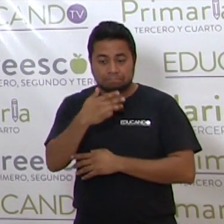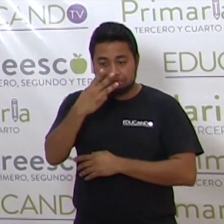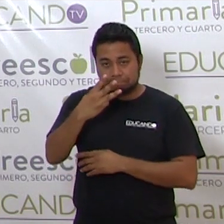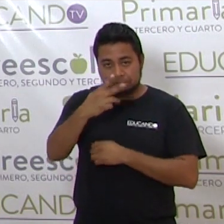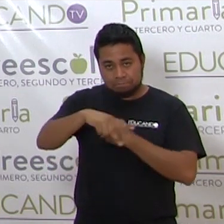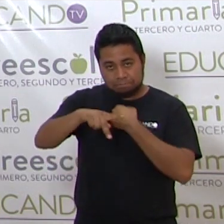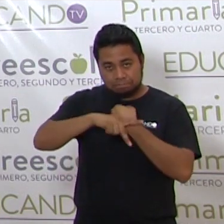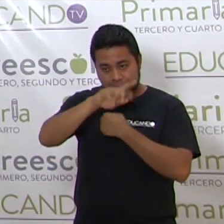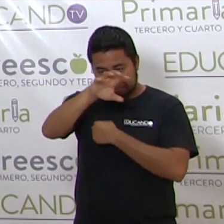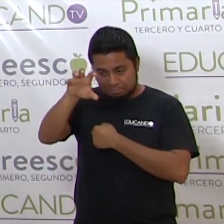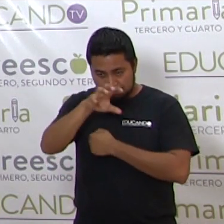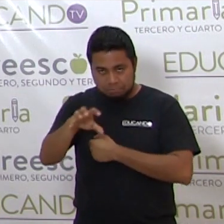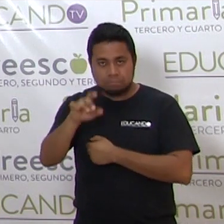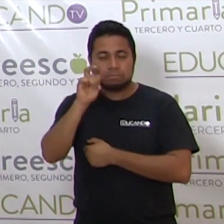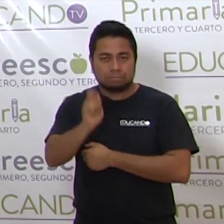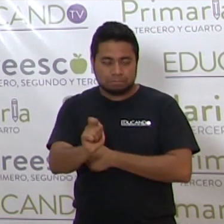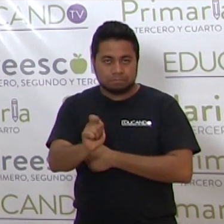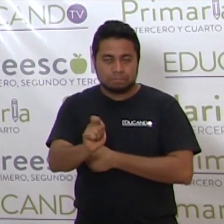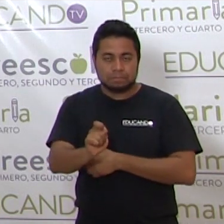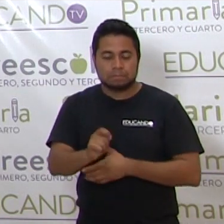aquí tenemos